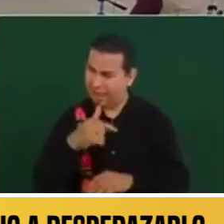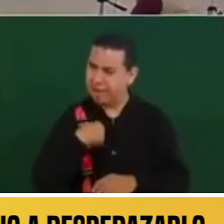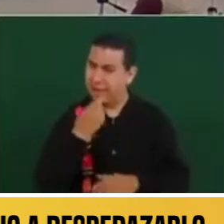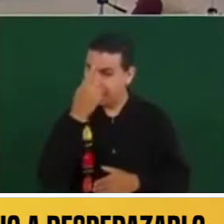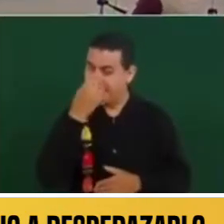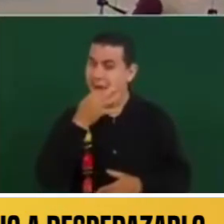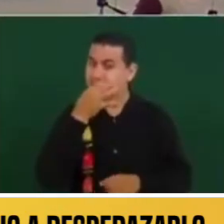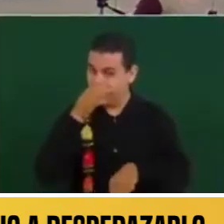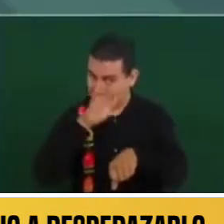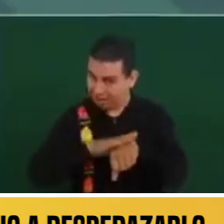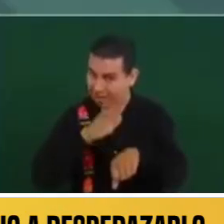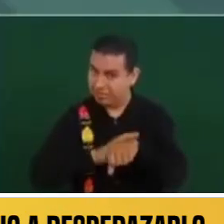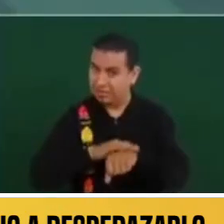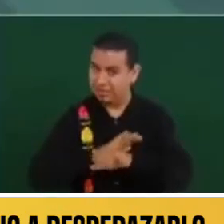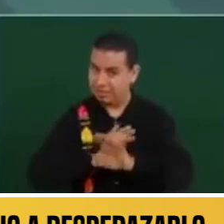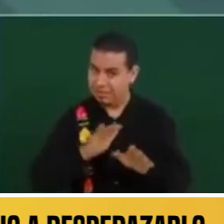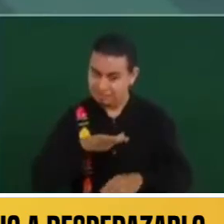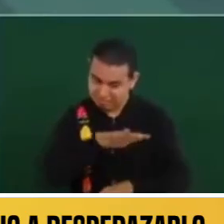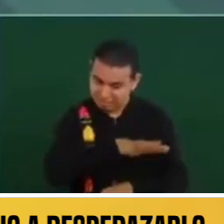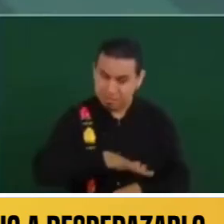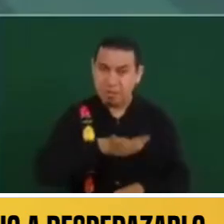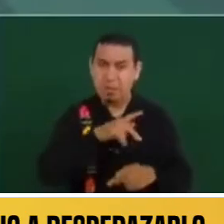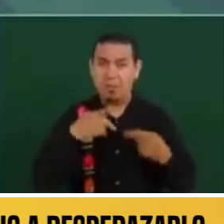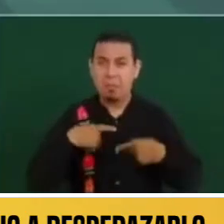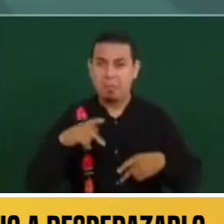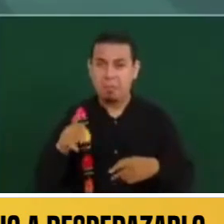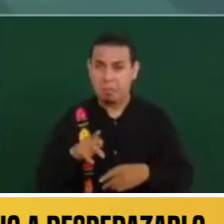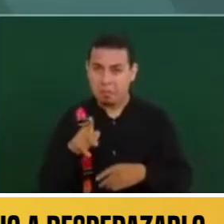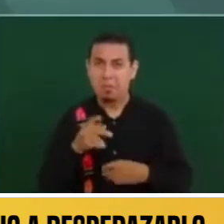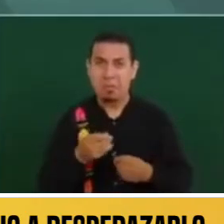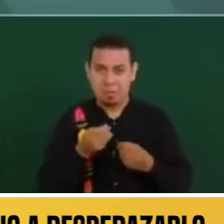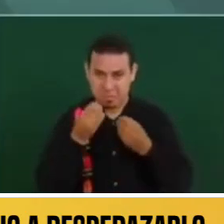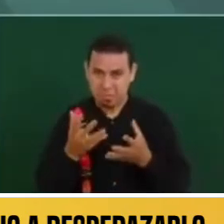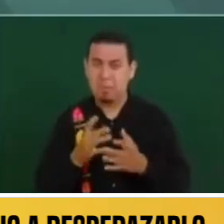Pero sí voy a decirles que